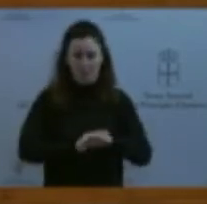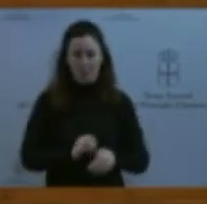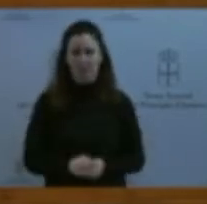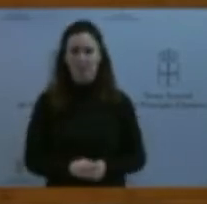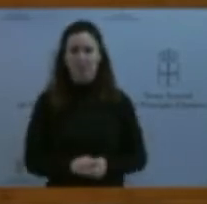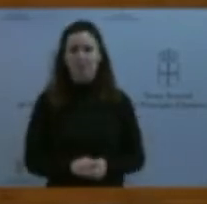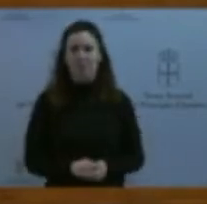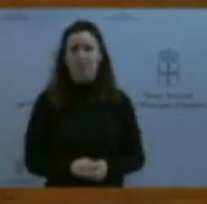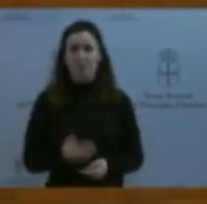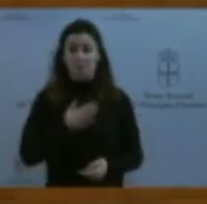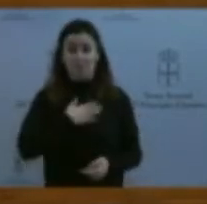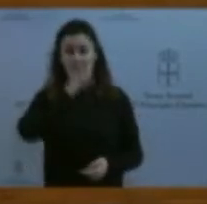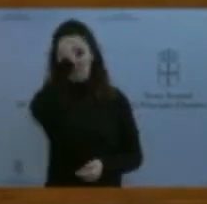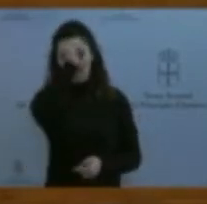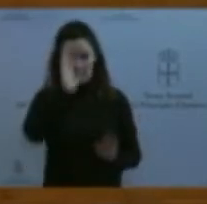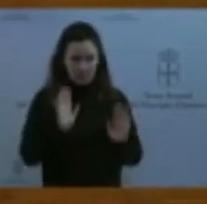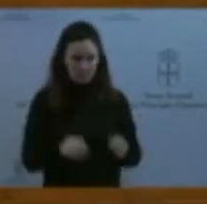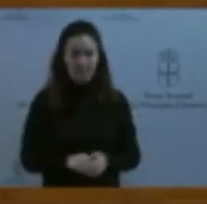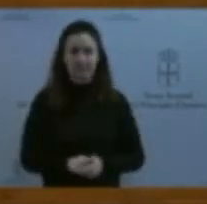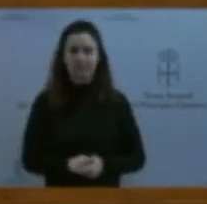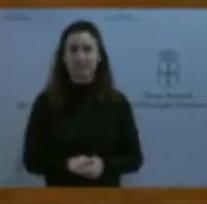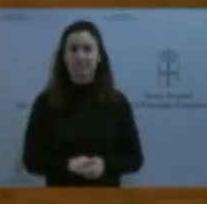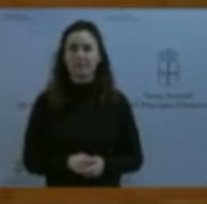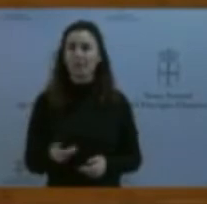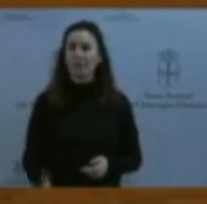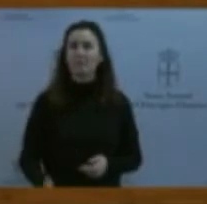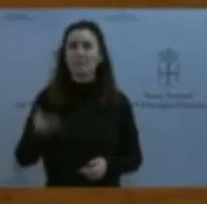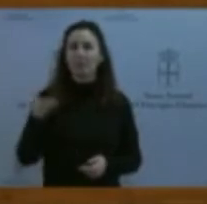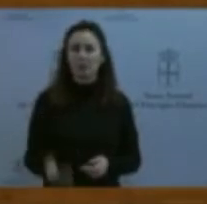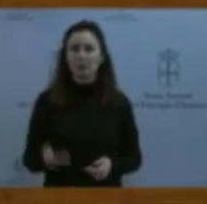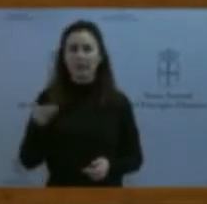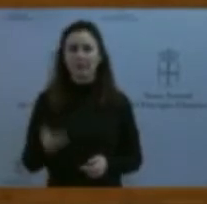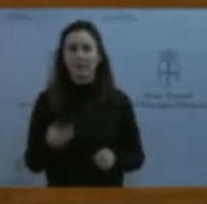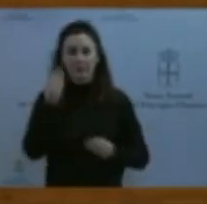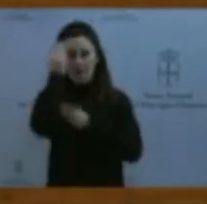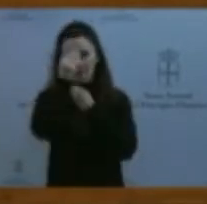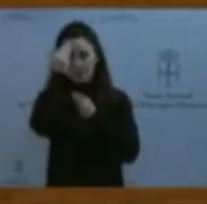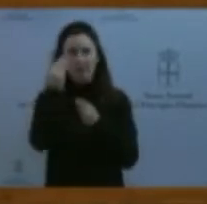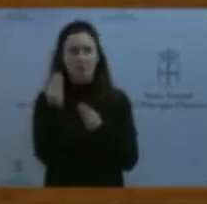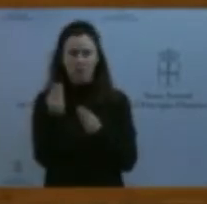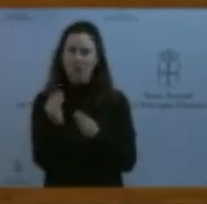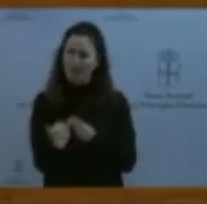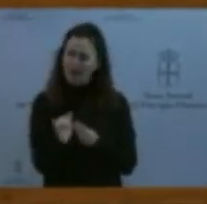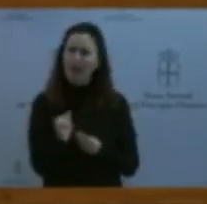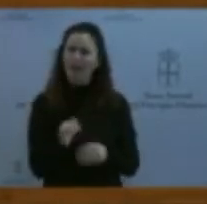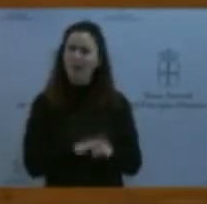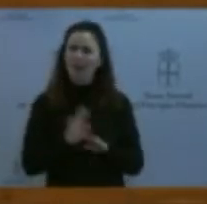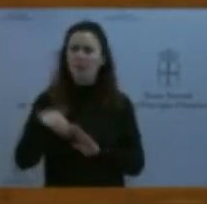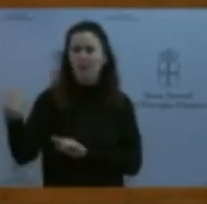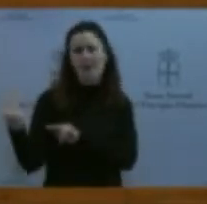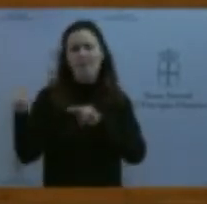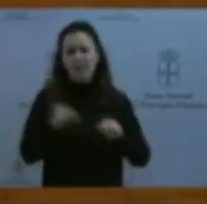esa es importante, quiero decir, me parece que es un aspecto importante, bueno, tener un evaluador externo, nos parece que es un paso